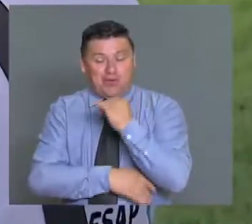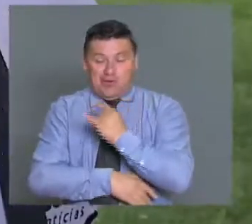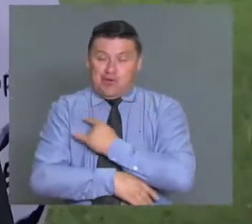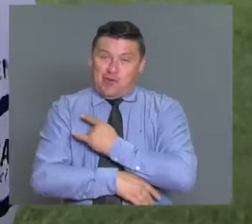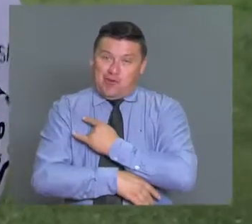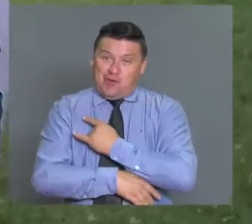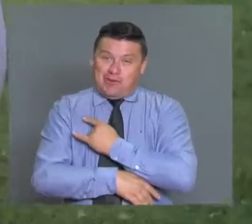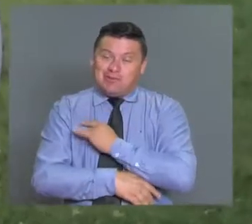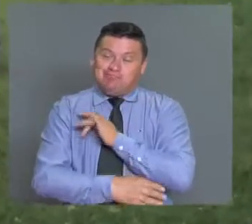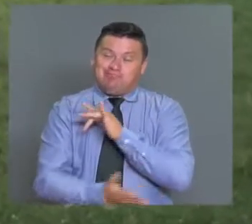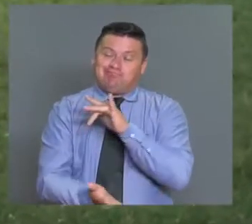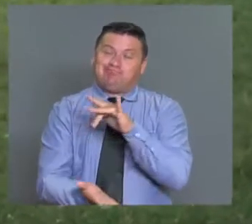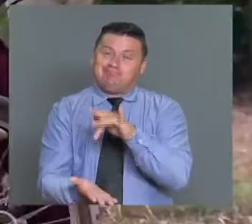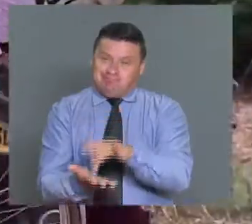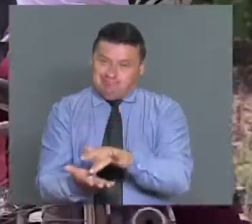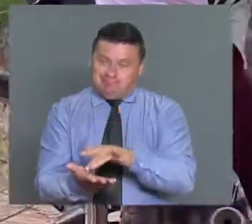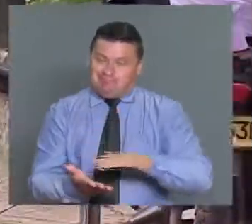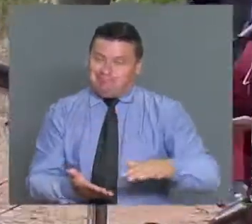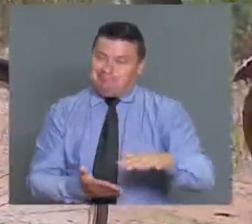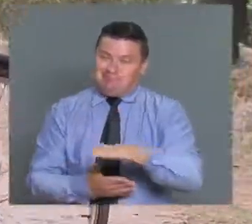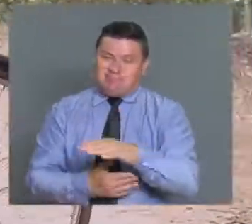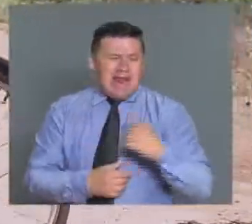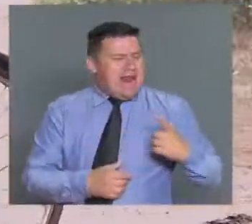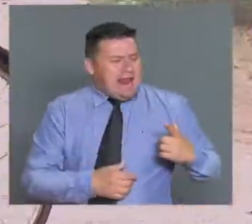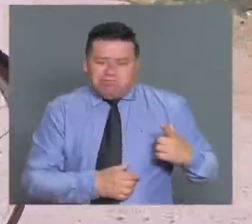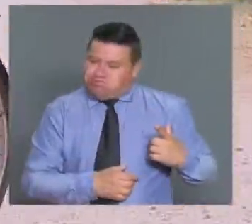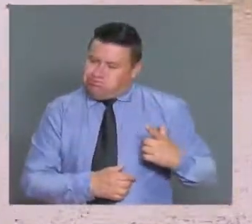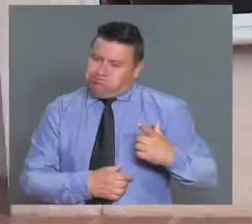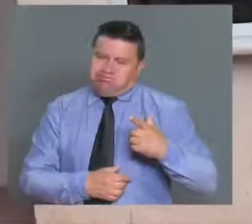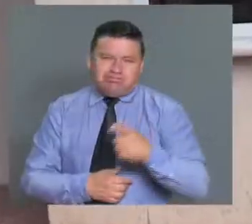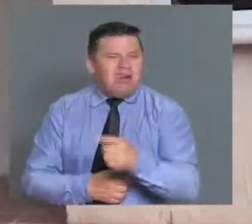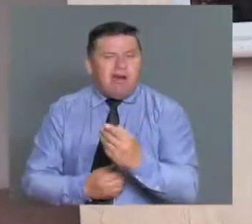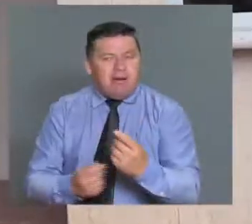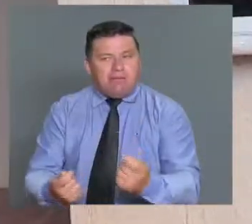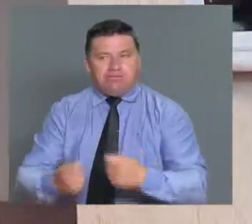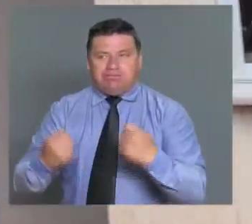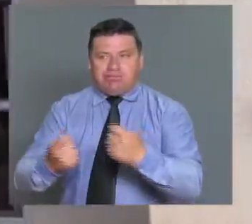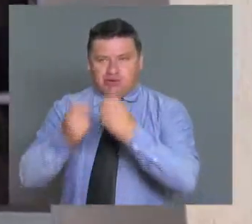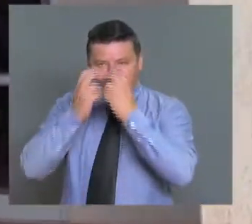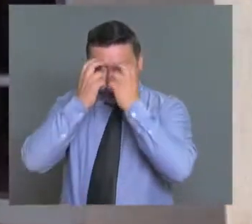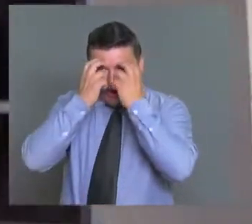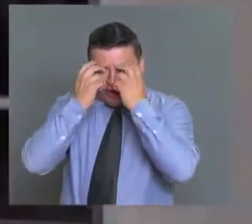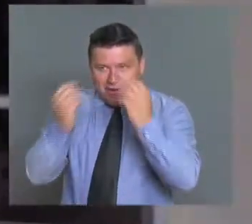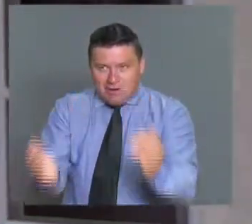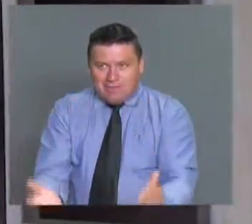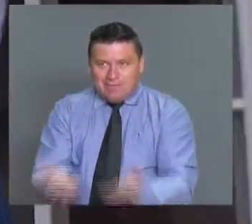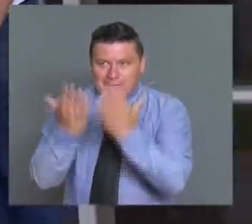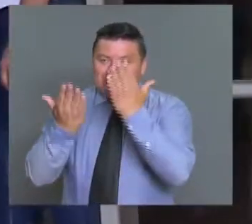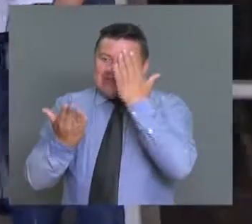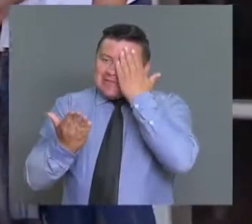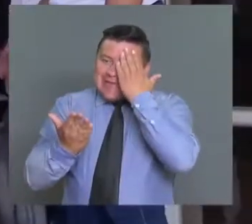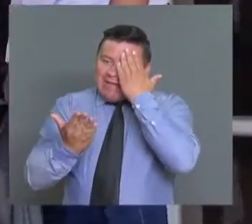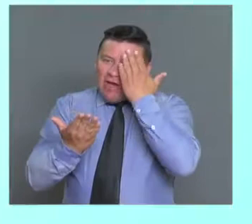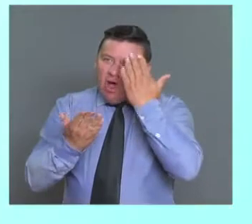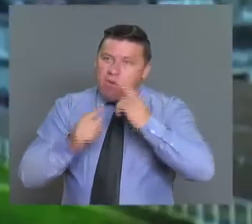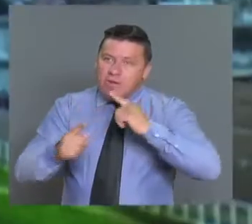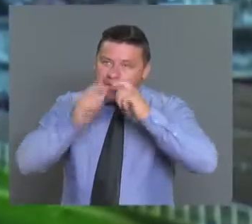de Administración Pública llegando lejos con el propósito de fomentar el conocimiento en el saber del